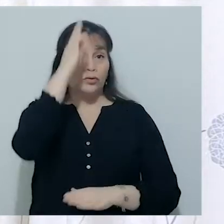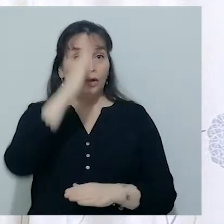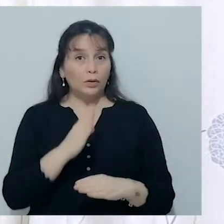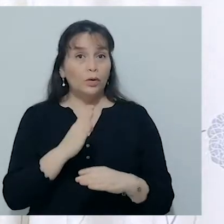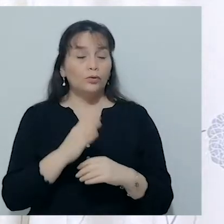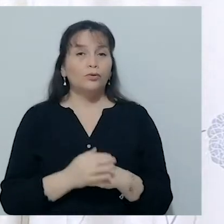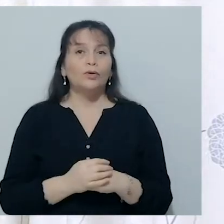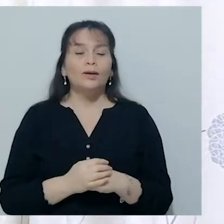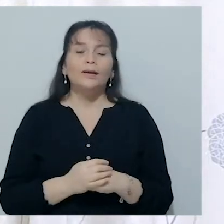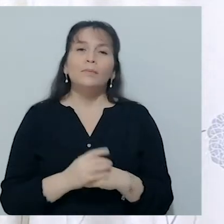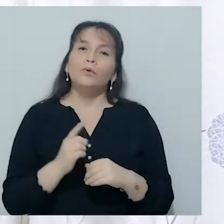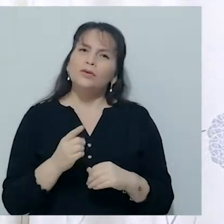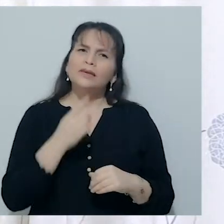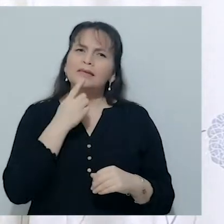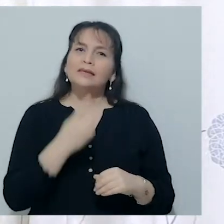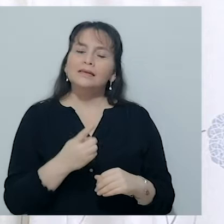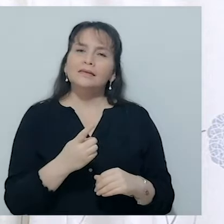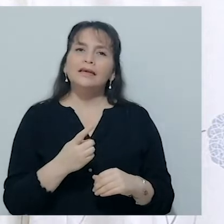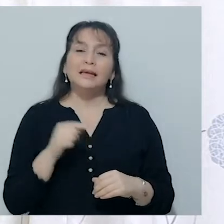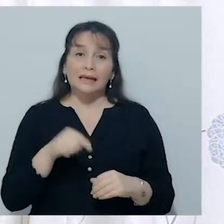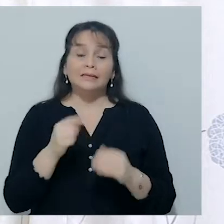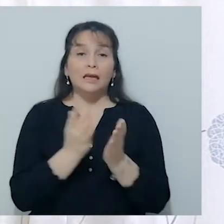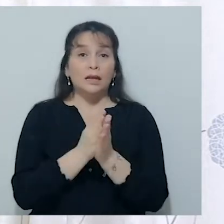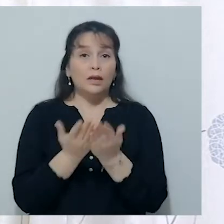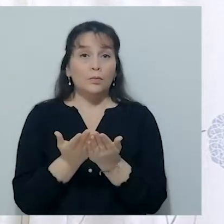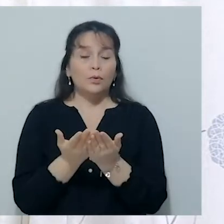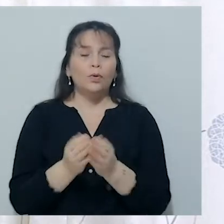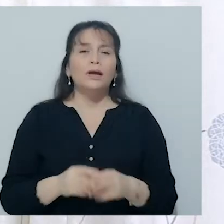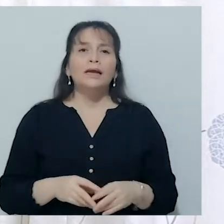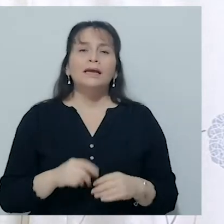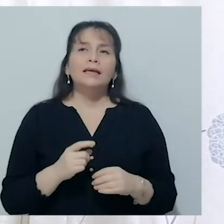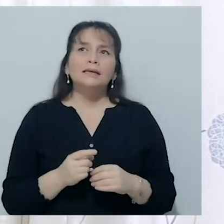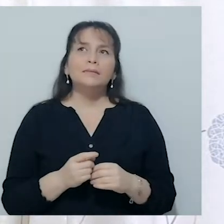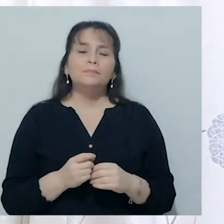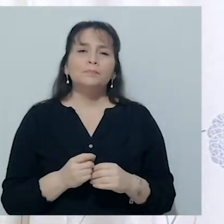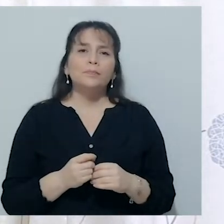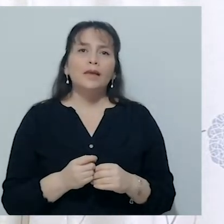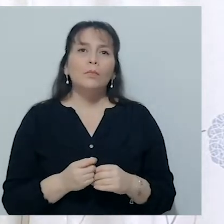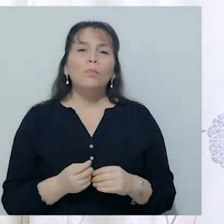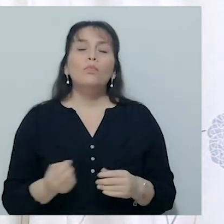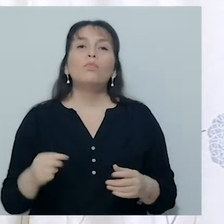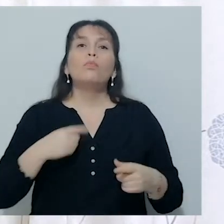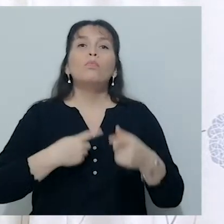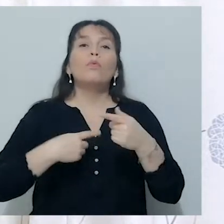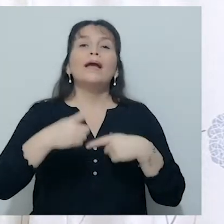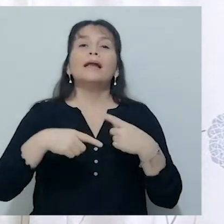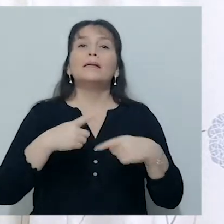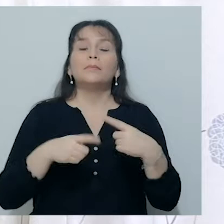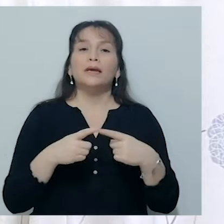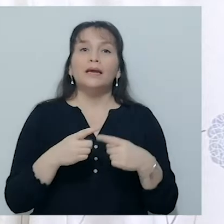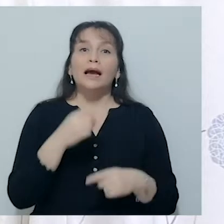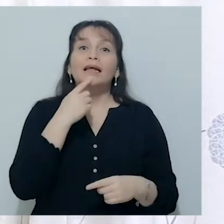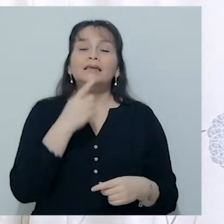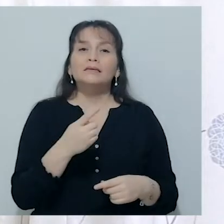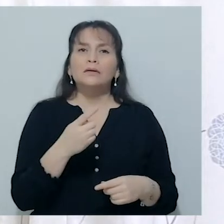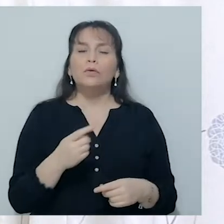Dios. Por ello que se dice que el Deuteronomio es una forma de recapitular o recontar y